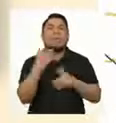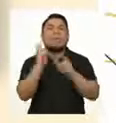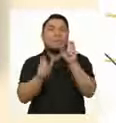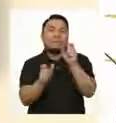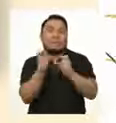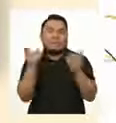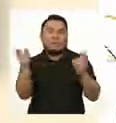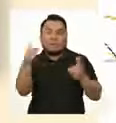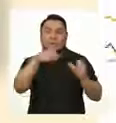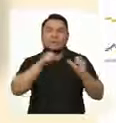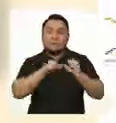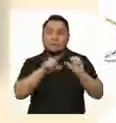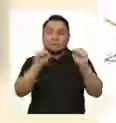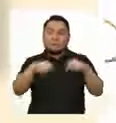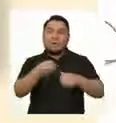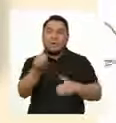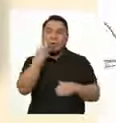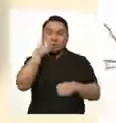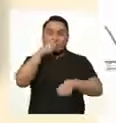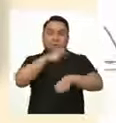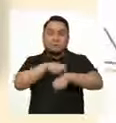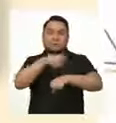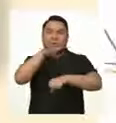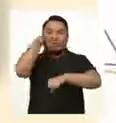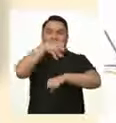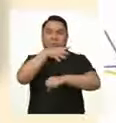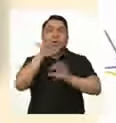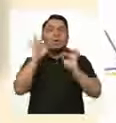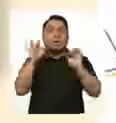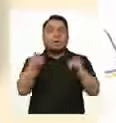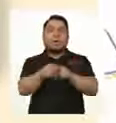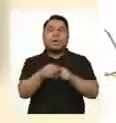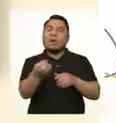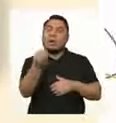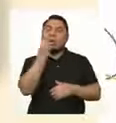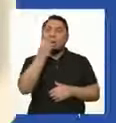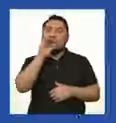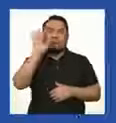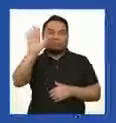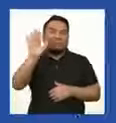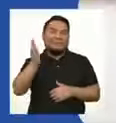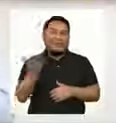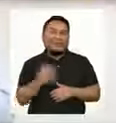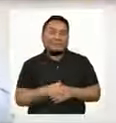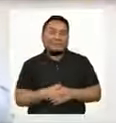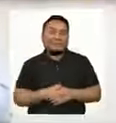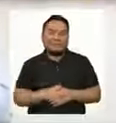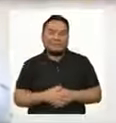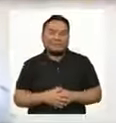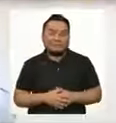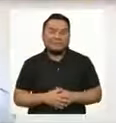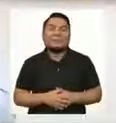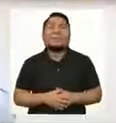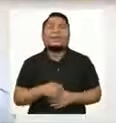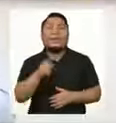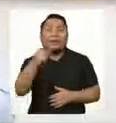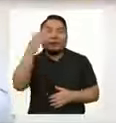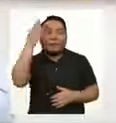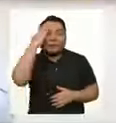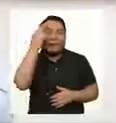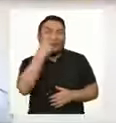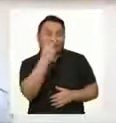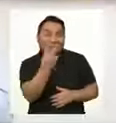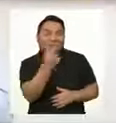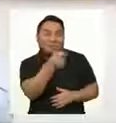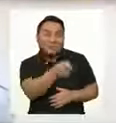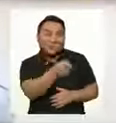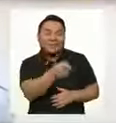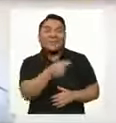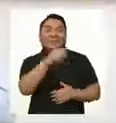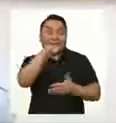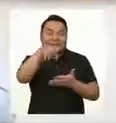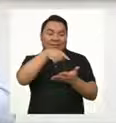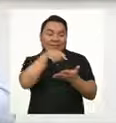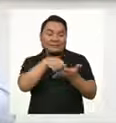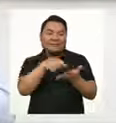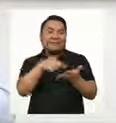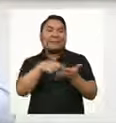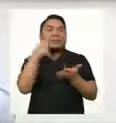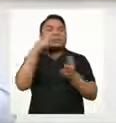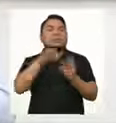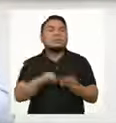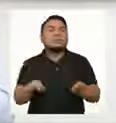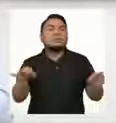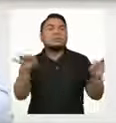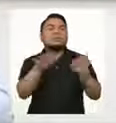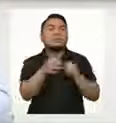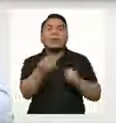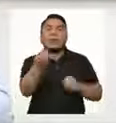personas mantienen horarios regulares para consumir sus alimentos. Como se dan cuenta, la variable es aspecto importante